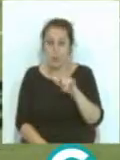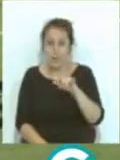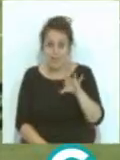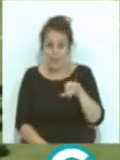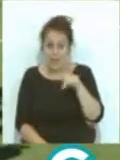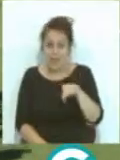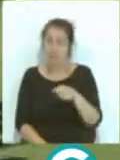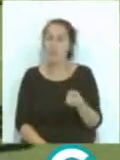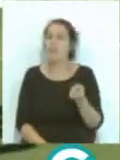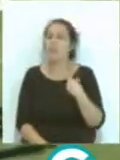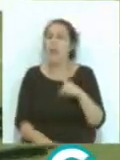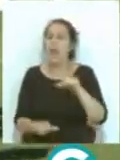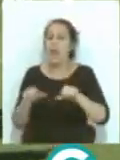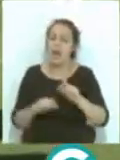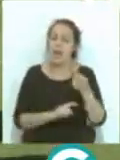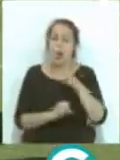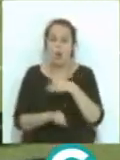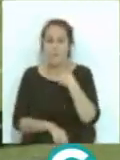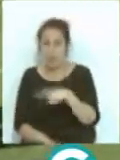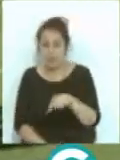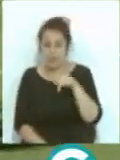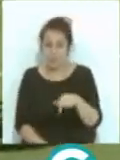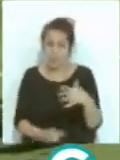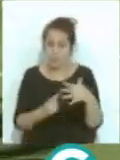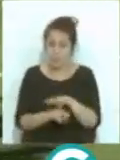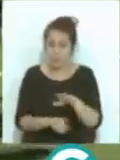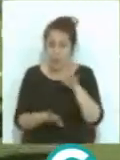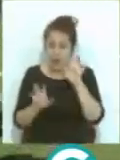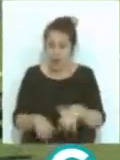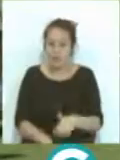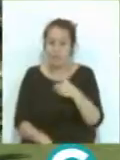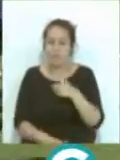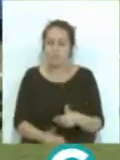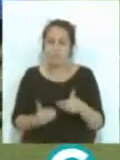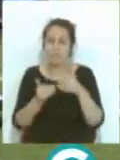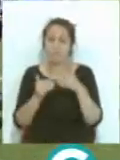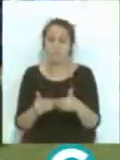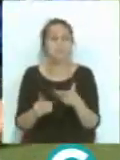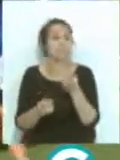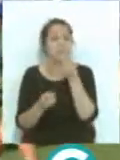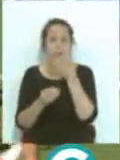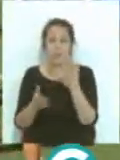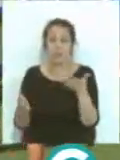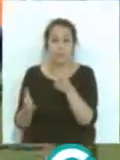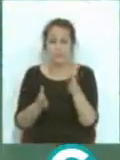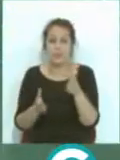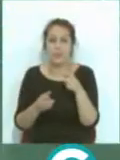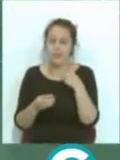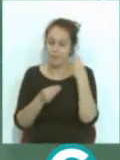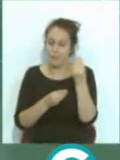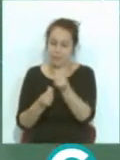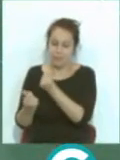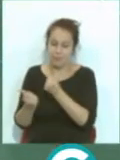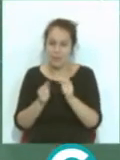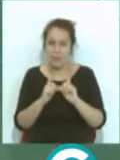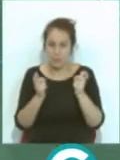las ligas, creo que en este caso el Cádiz está llegando en un momento muy bueno. Vemos ahí el ambiente de la